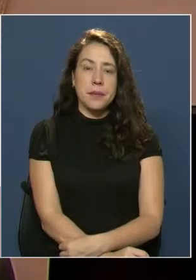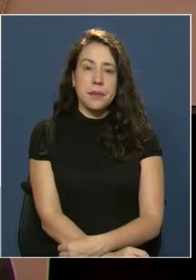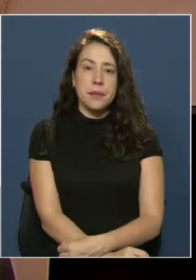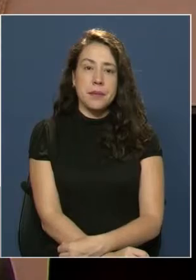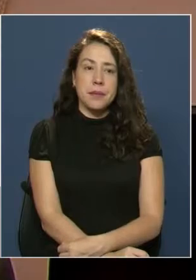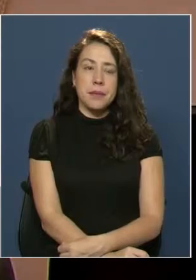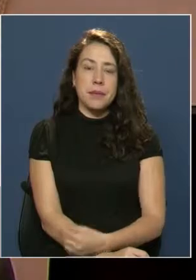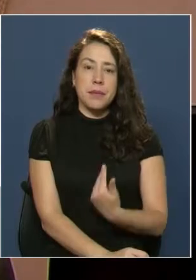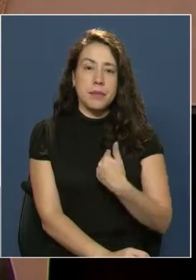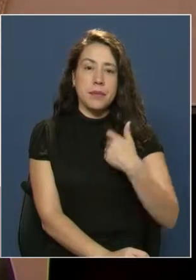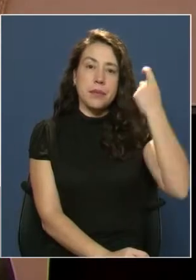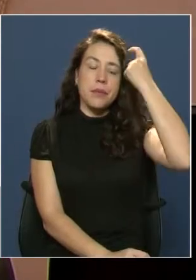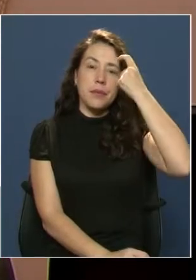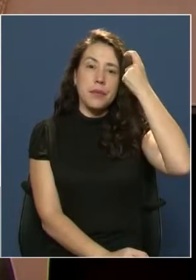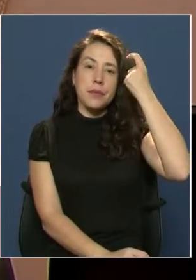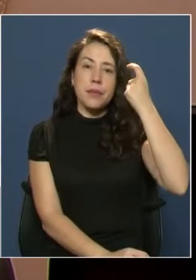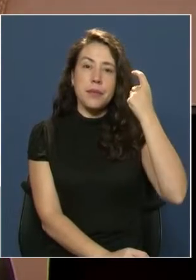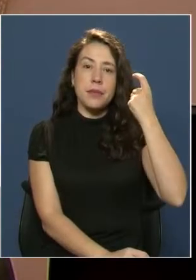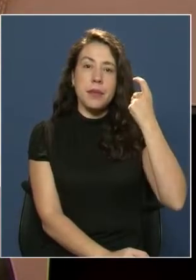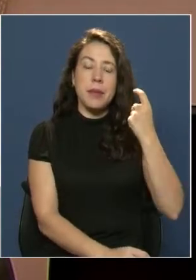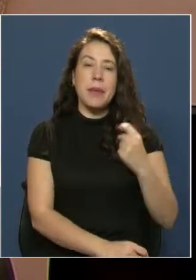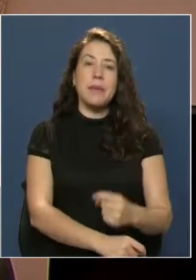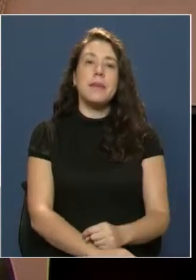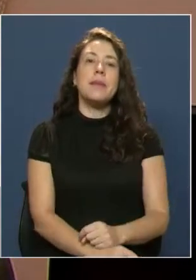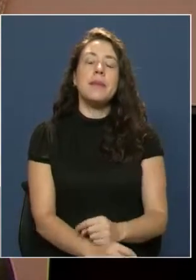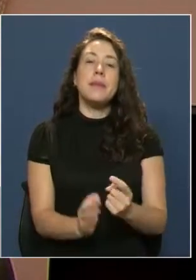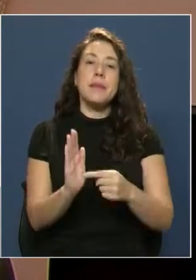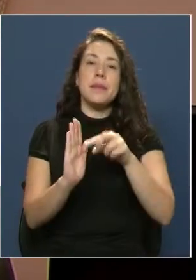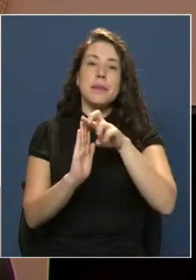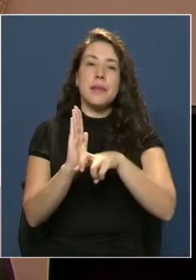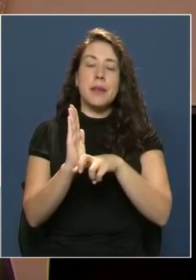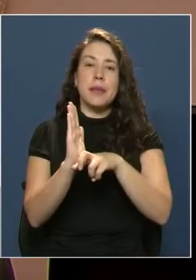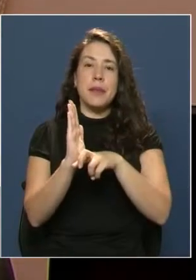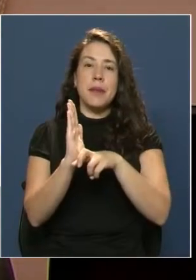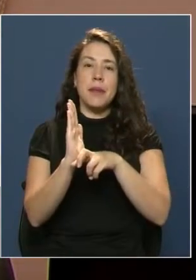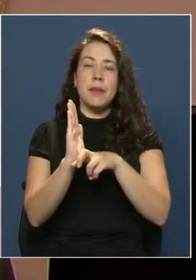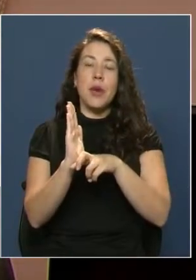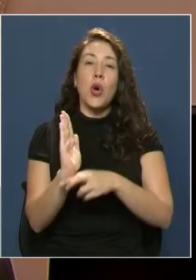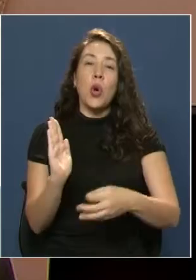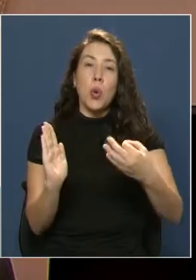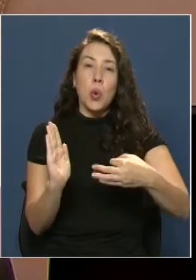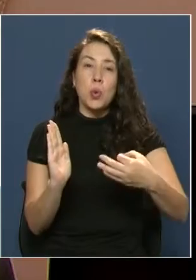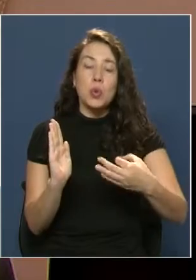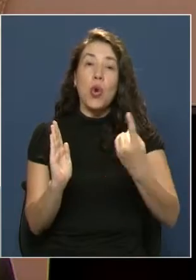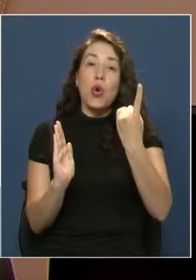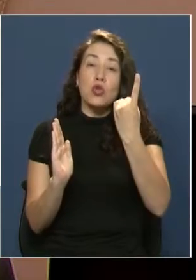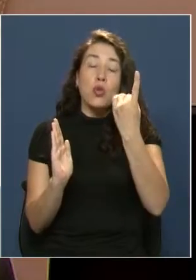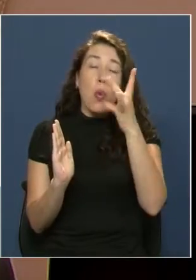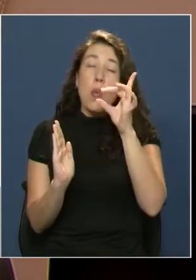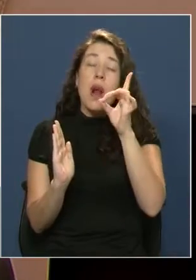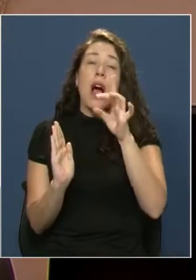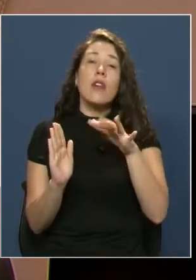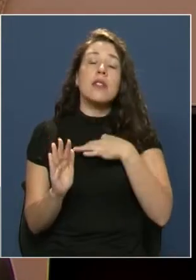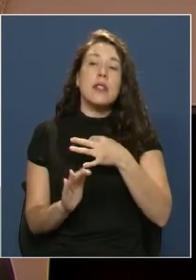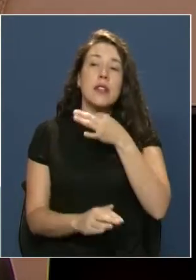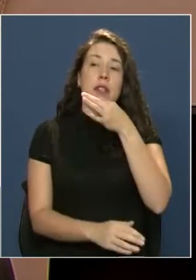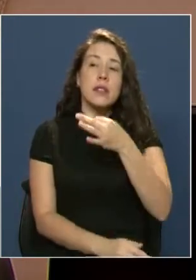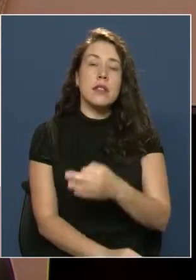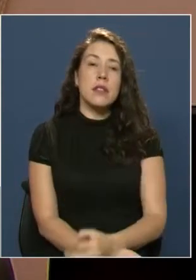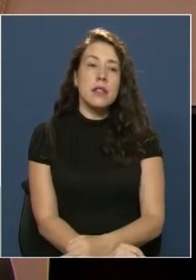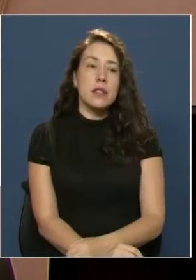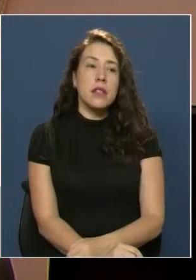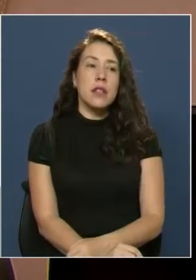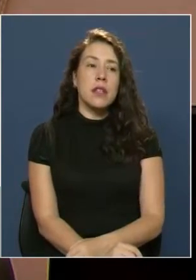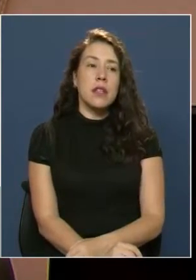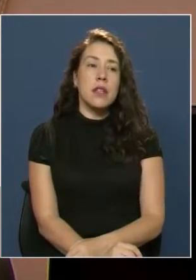Creo, Presidenta, que este proyecto es justo, pero tengo solo una observación. Acá